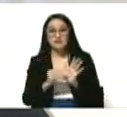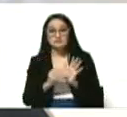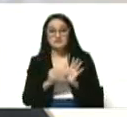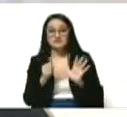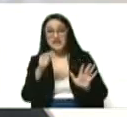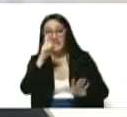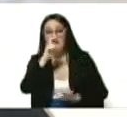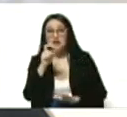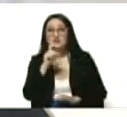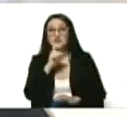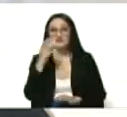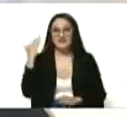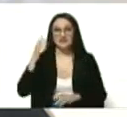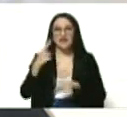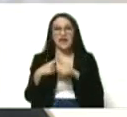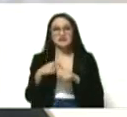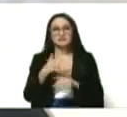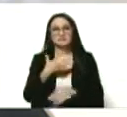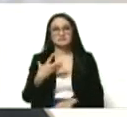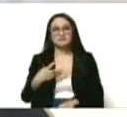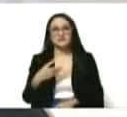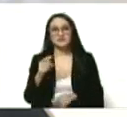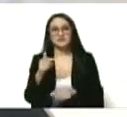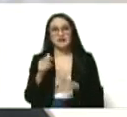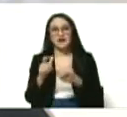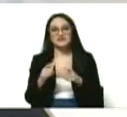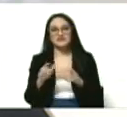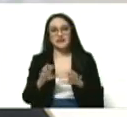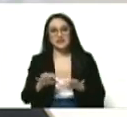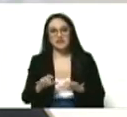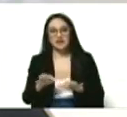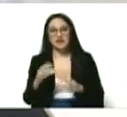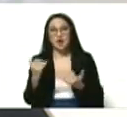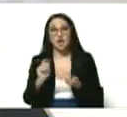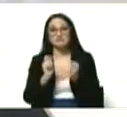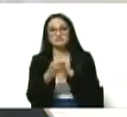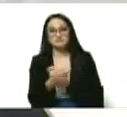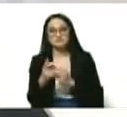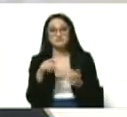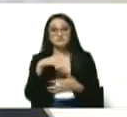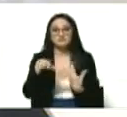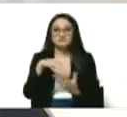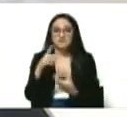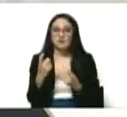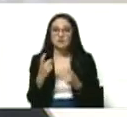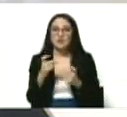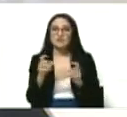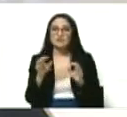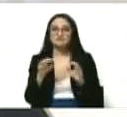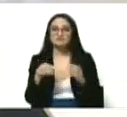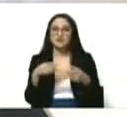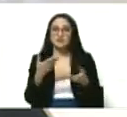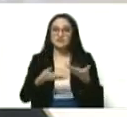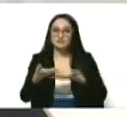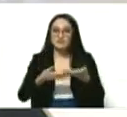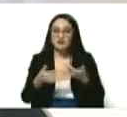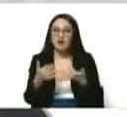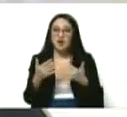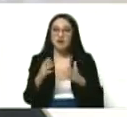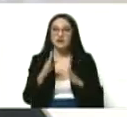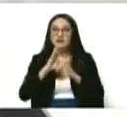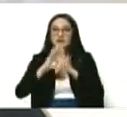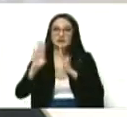los 6 años más difíciles, bueno, terminó directamente con lo que fue la dinamización de un nuevo mercado, pero también con el paso de la